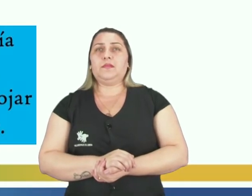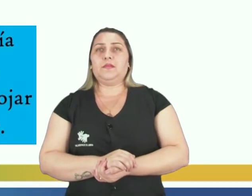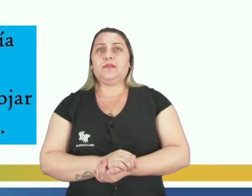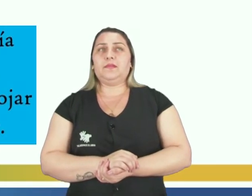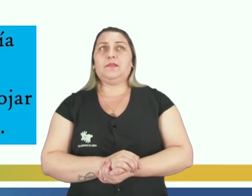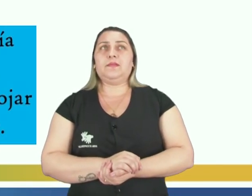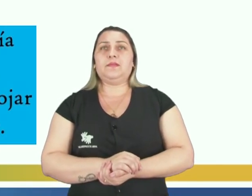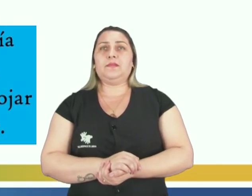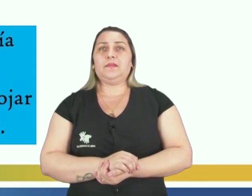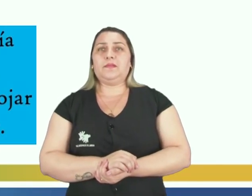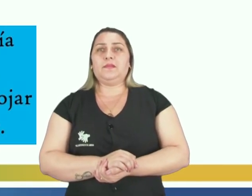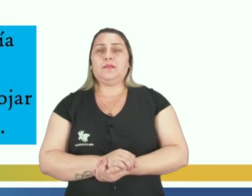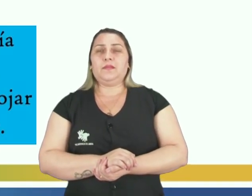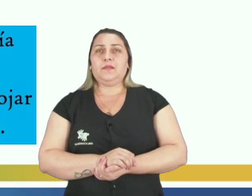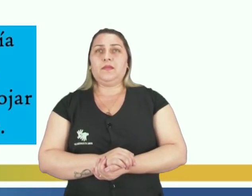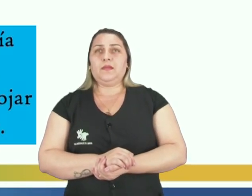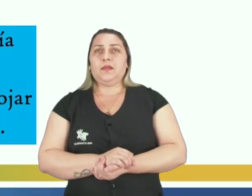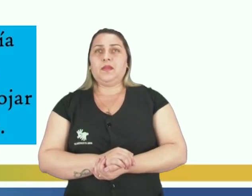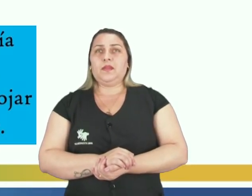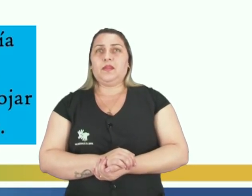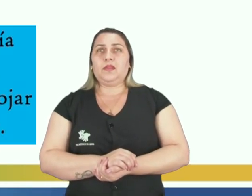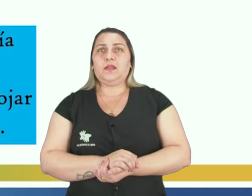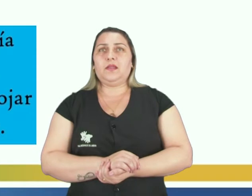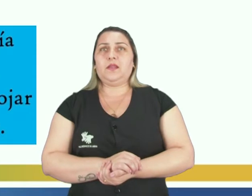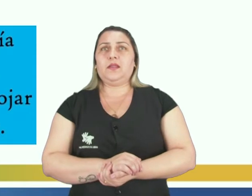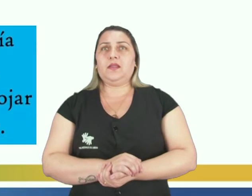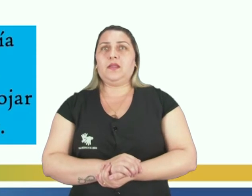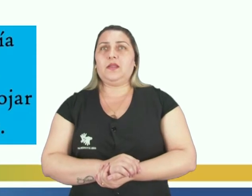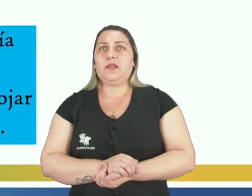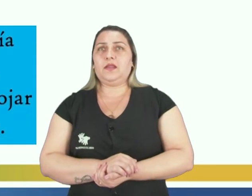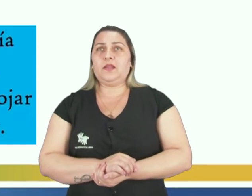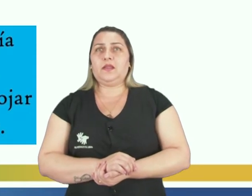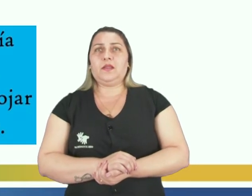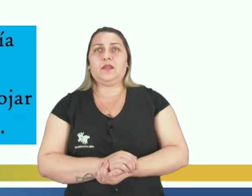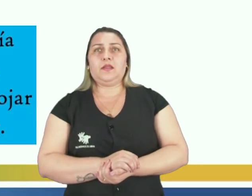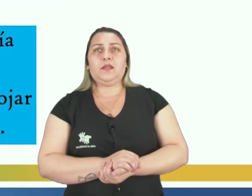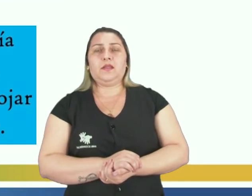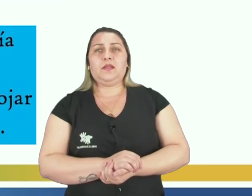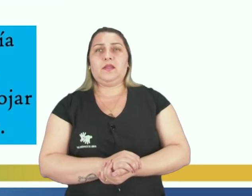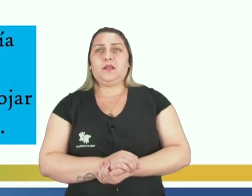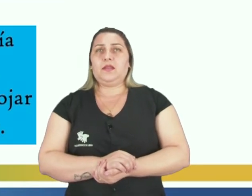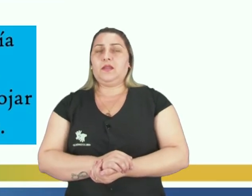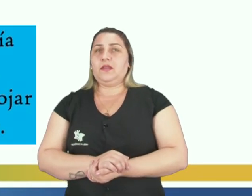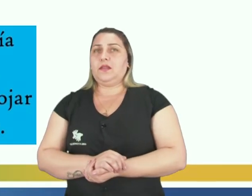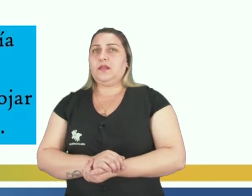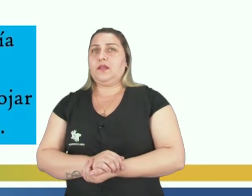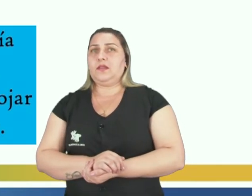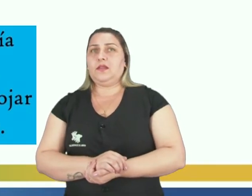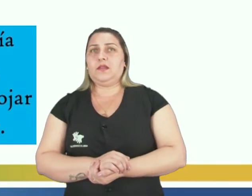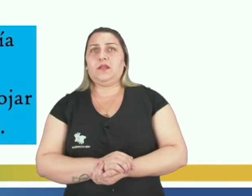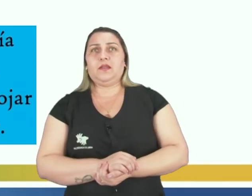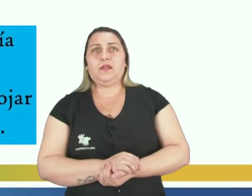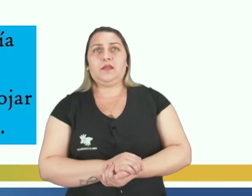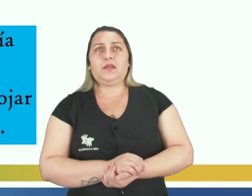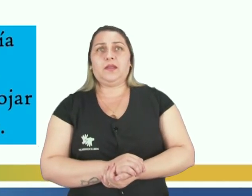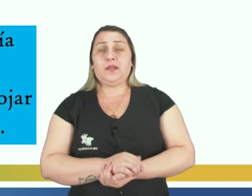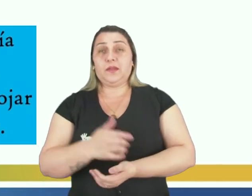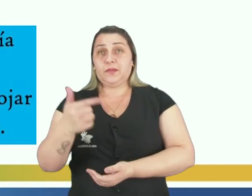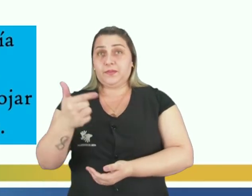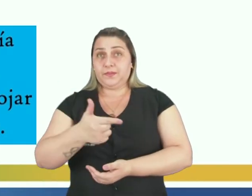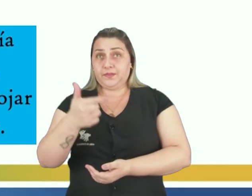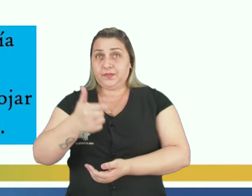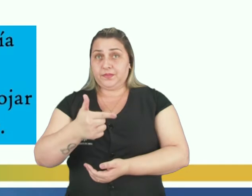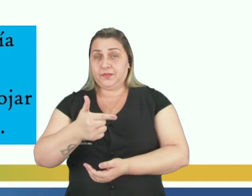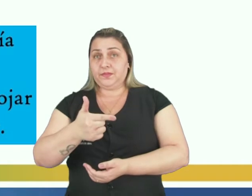Si tú ya no lloras, tampoco yo lloro, ¿sí? Segundo, con el jeísmo